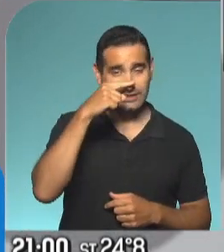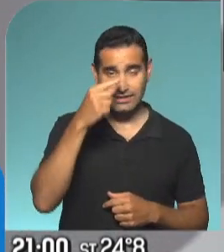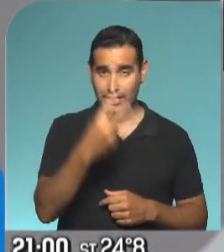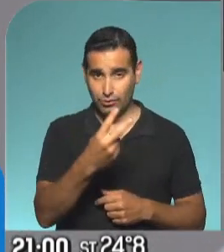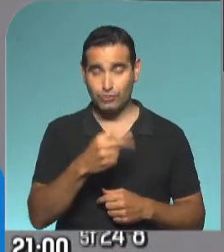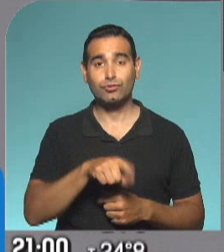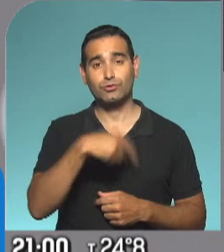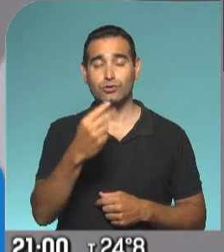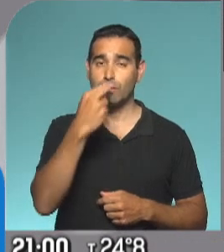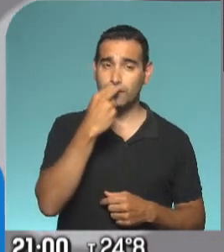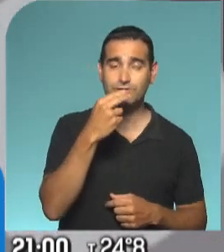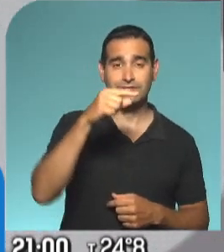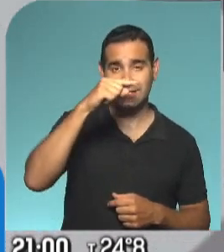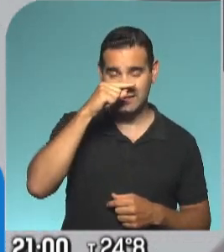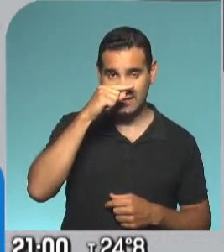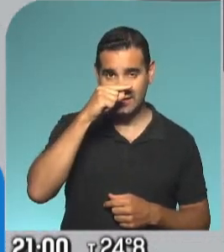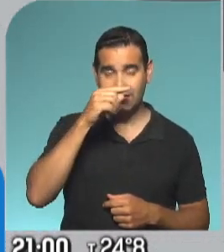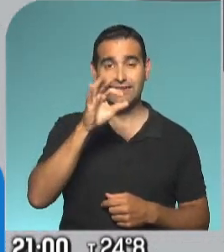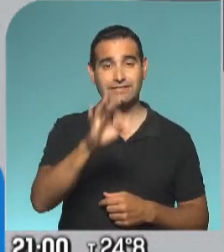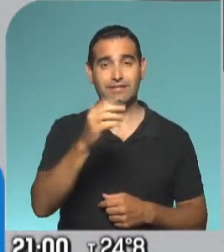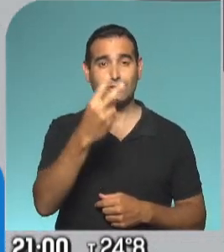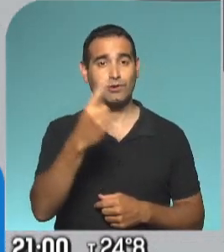114-196-1872 y el